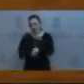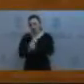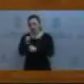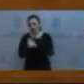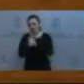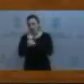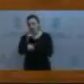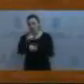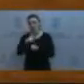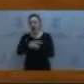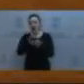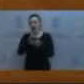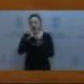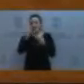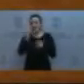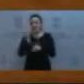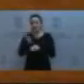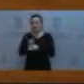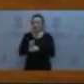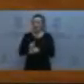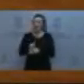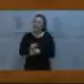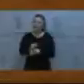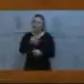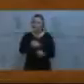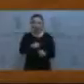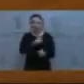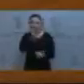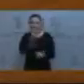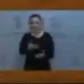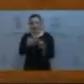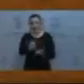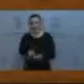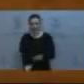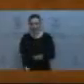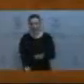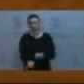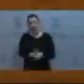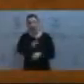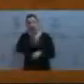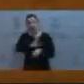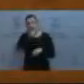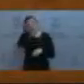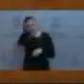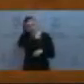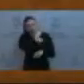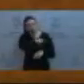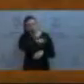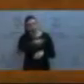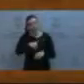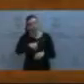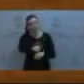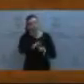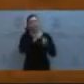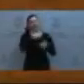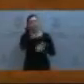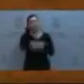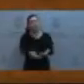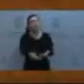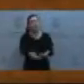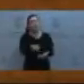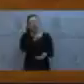financiación. Pues la verdad que son ustedes unos alumnos aventajados. Por cierto, señor consejero, ¿cuándo tiene previsto poner en marcha alguna